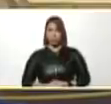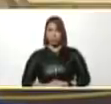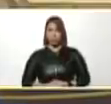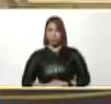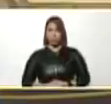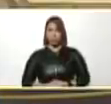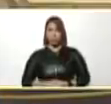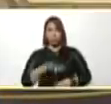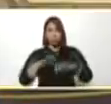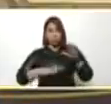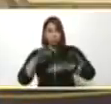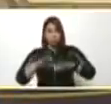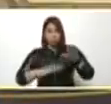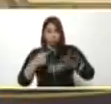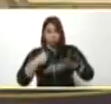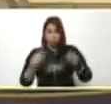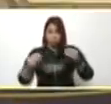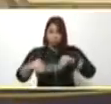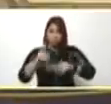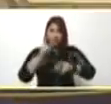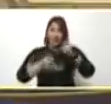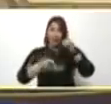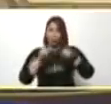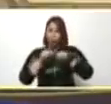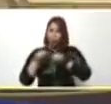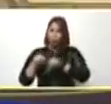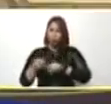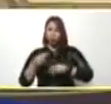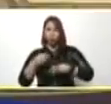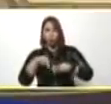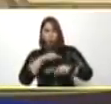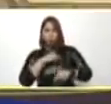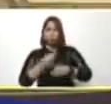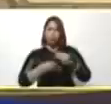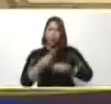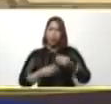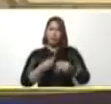A veces inclusive estoy de acuerdo con algunas críticas que nos hace la oposición.